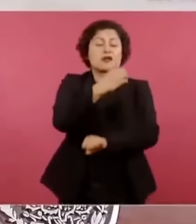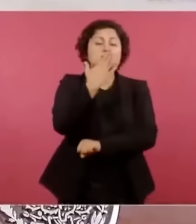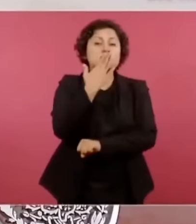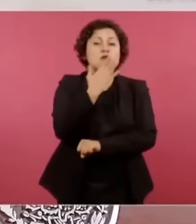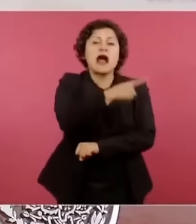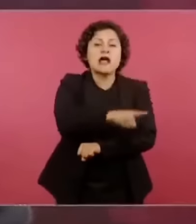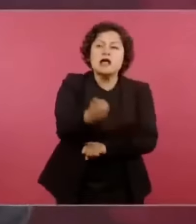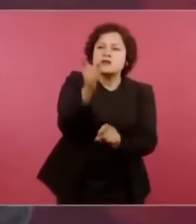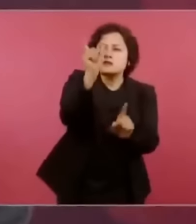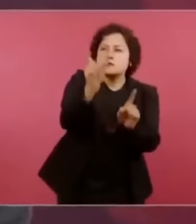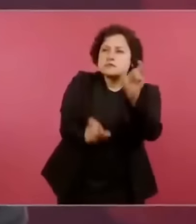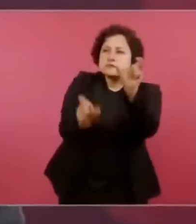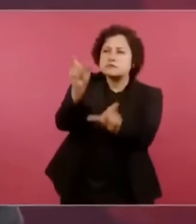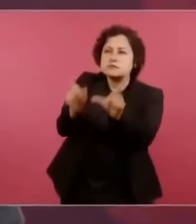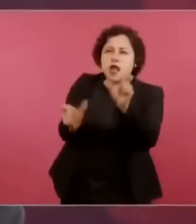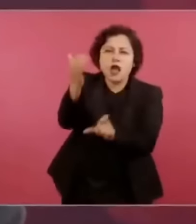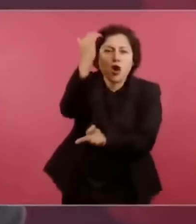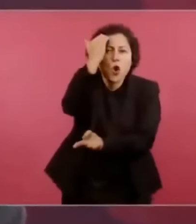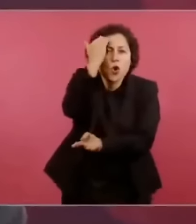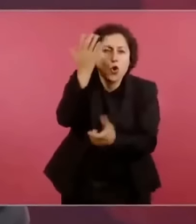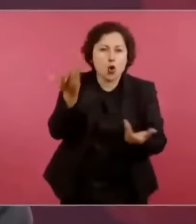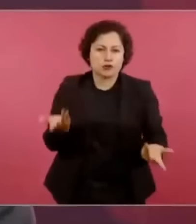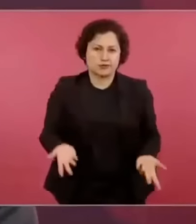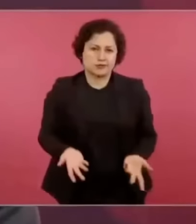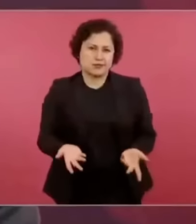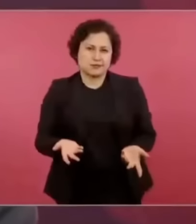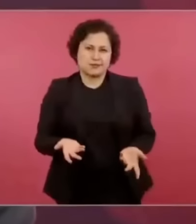y son ciudadanos